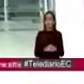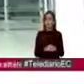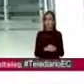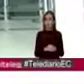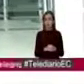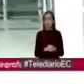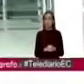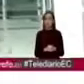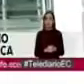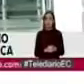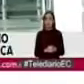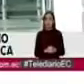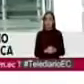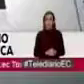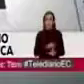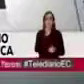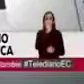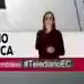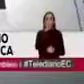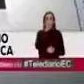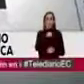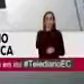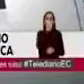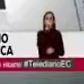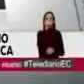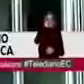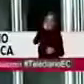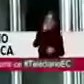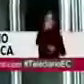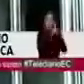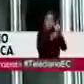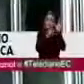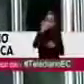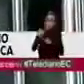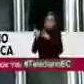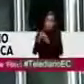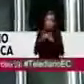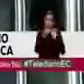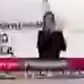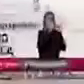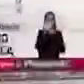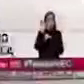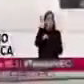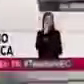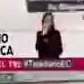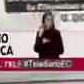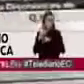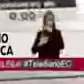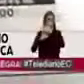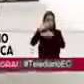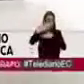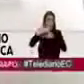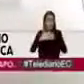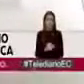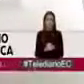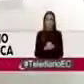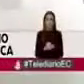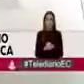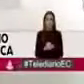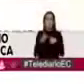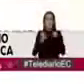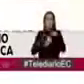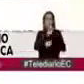La medida va en beneficio de 4.4 millones de clientes que representan el 83% de usuarios de energía a escala nacional. El